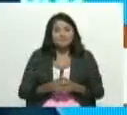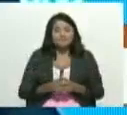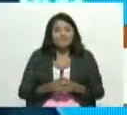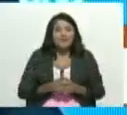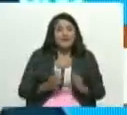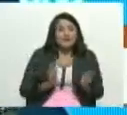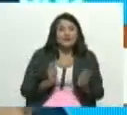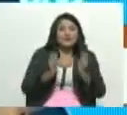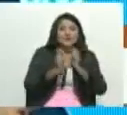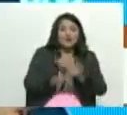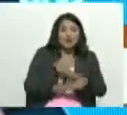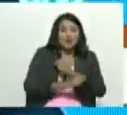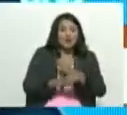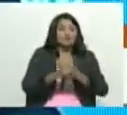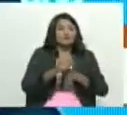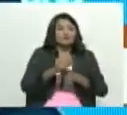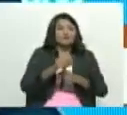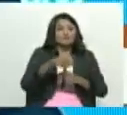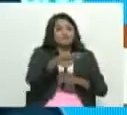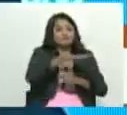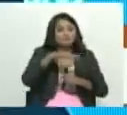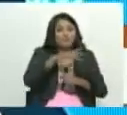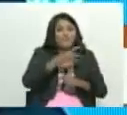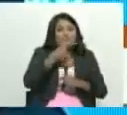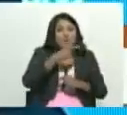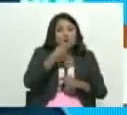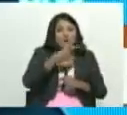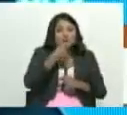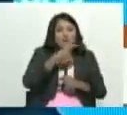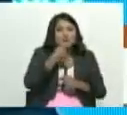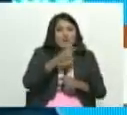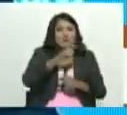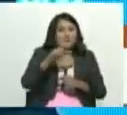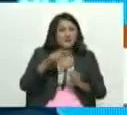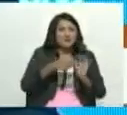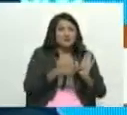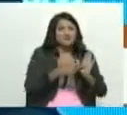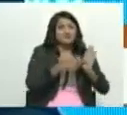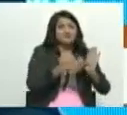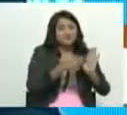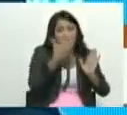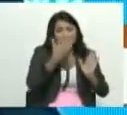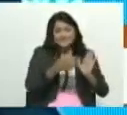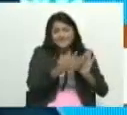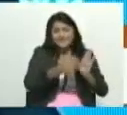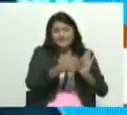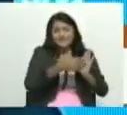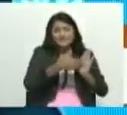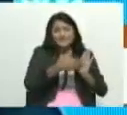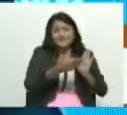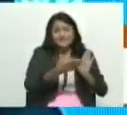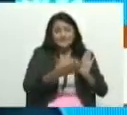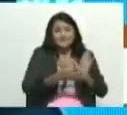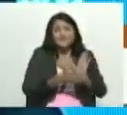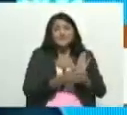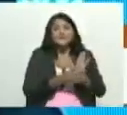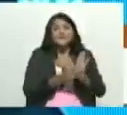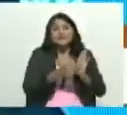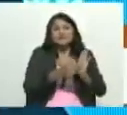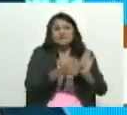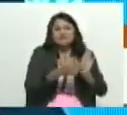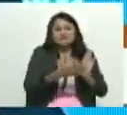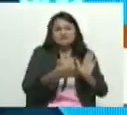de representación decir representación Es verdaderamente un eufemismo puesto que la palabra representación lo